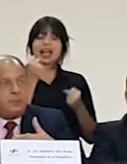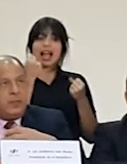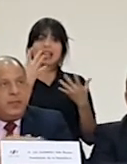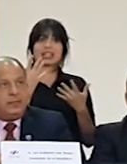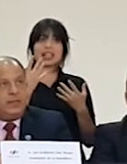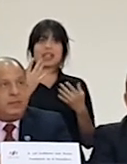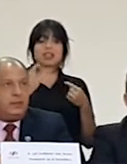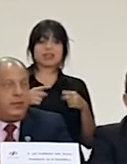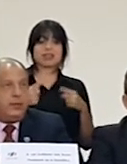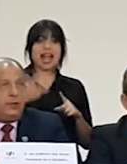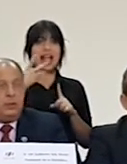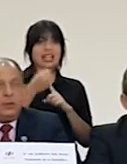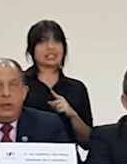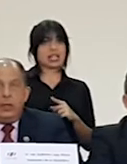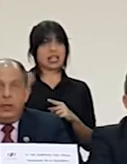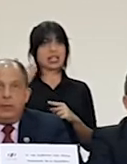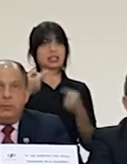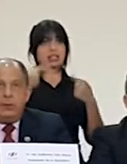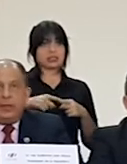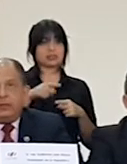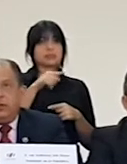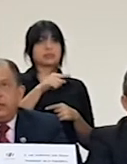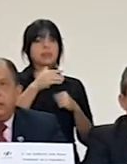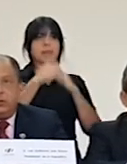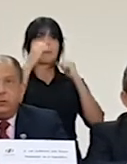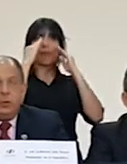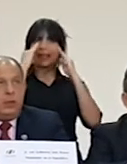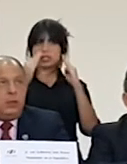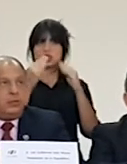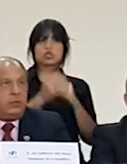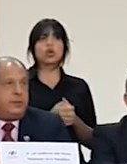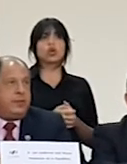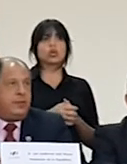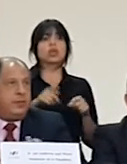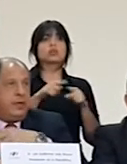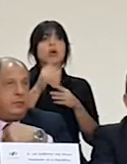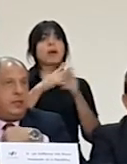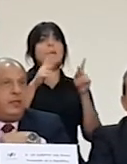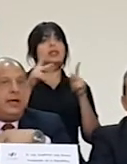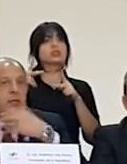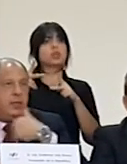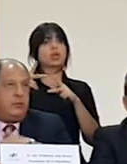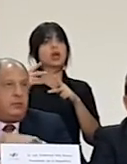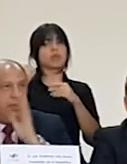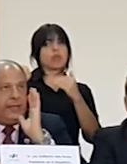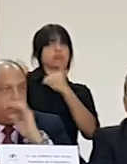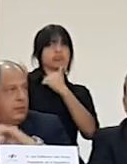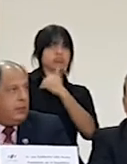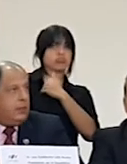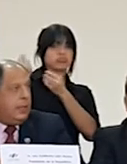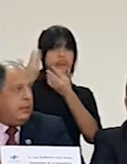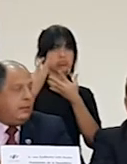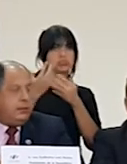cantidad de accidentes que ha habido me ha llamado la atención. Incluso algunas personas me han indicado, me han hecho